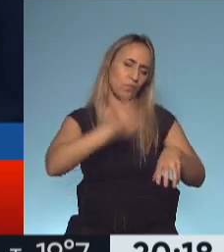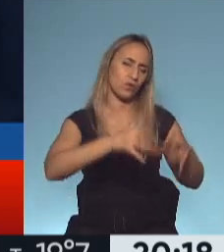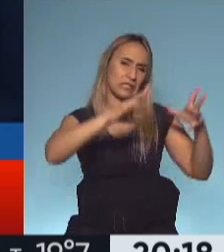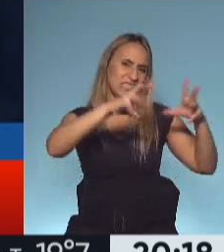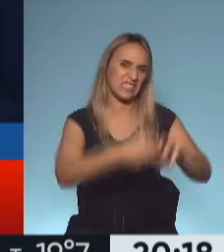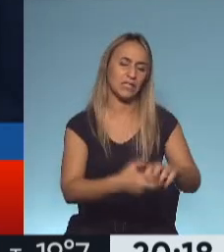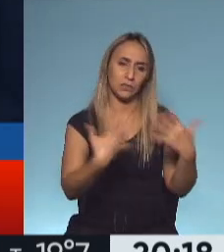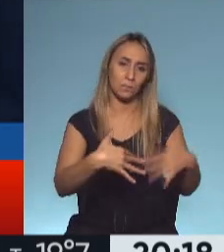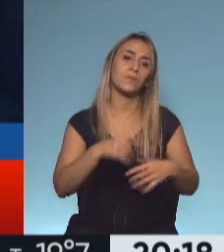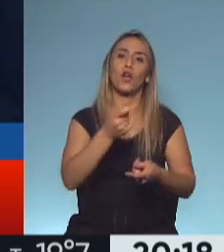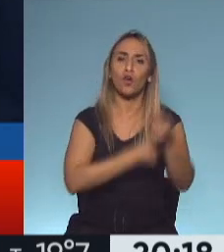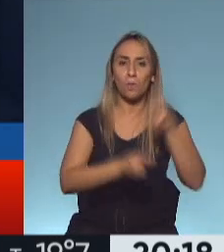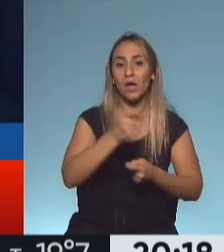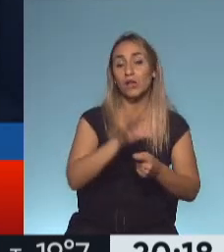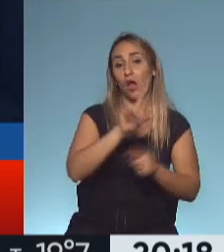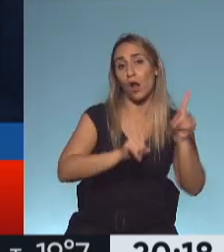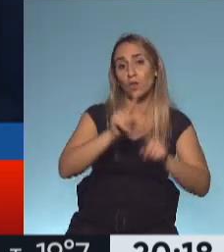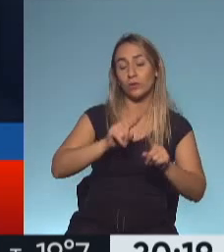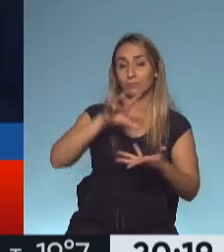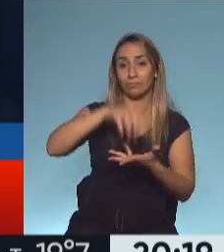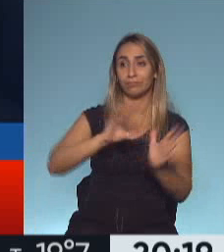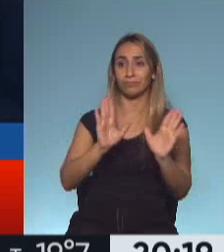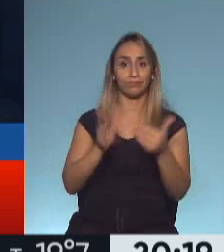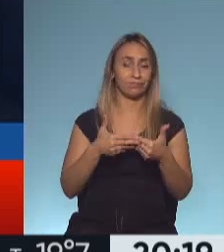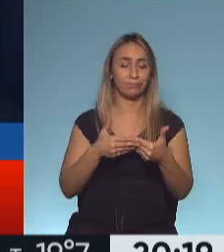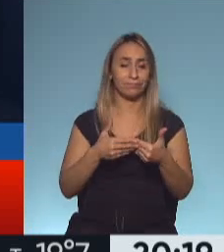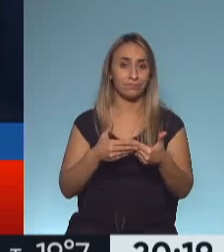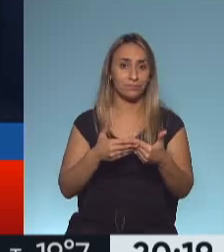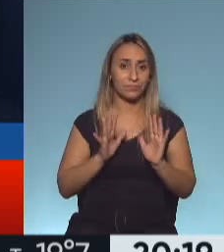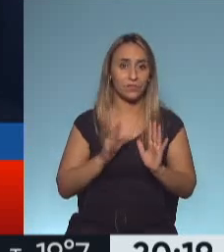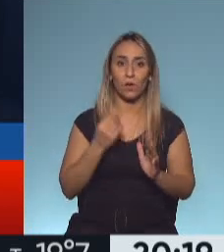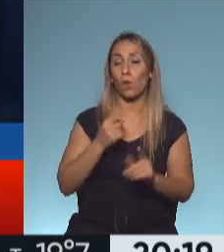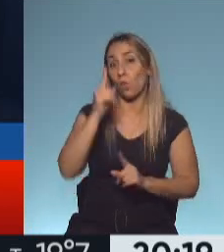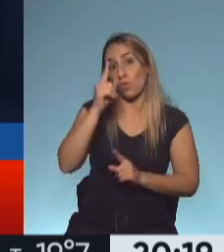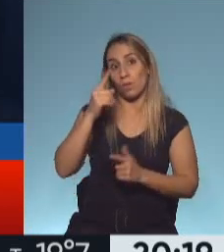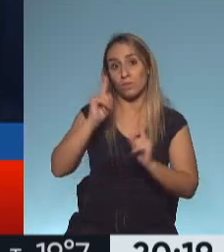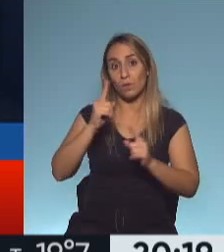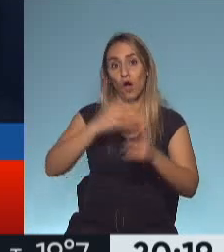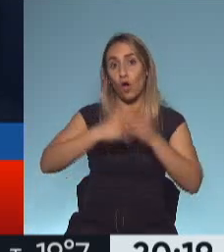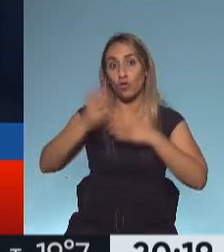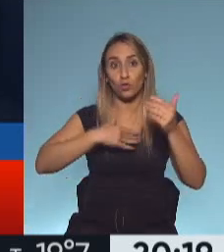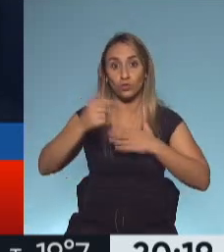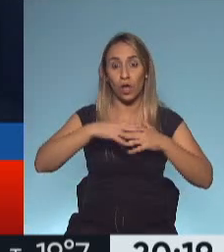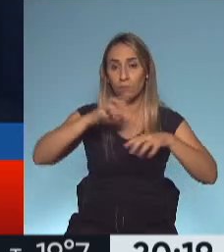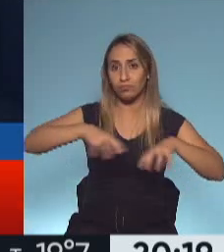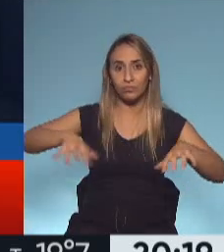o los rubros que dejaron de tener actividad. Uno de ellos es el de la construcción, que decíamos que puede llegar, que